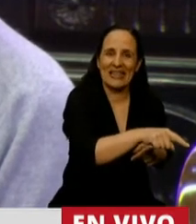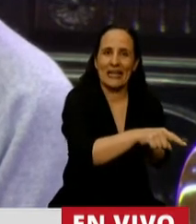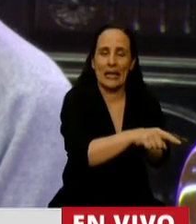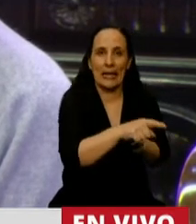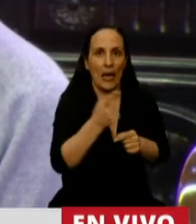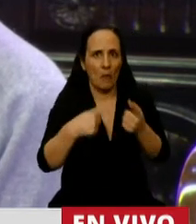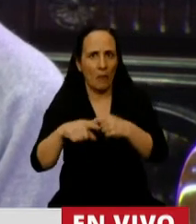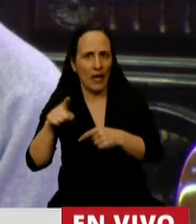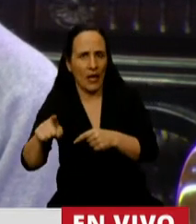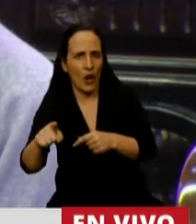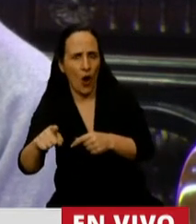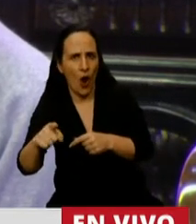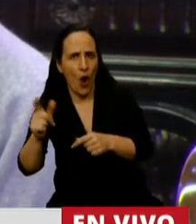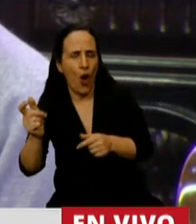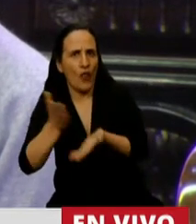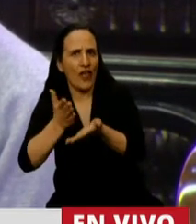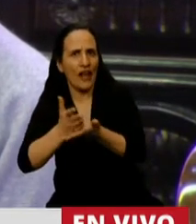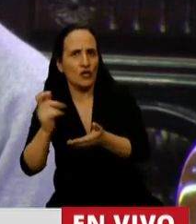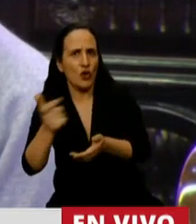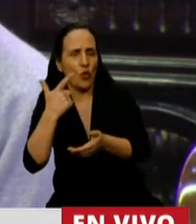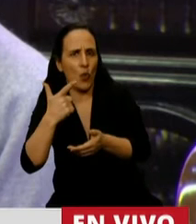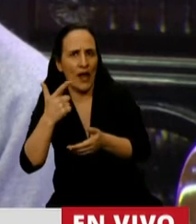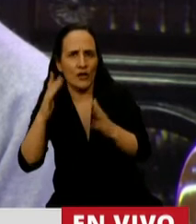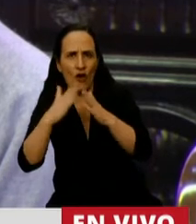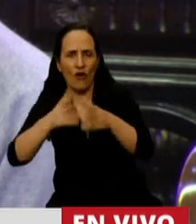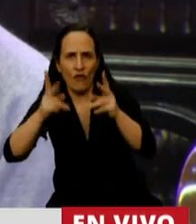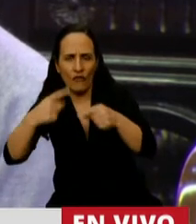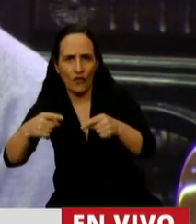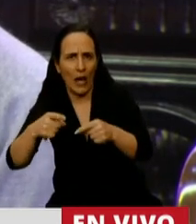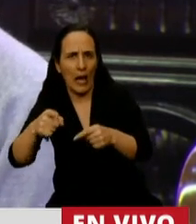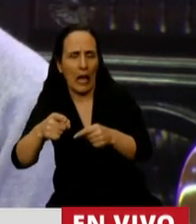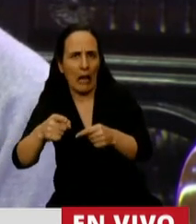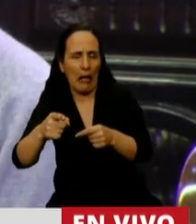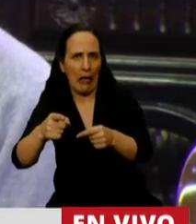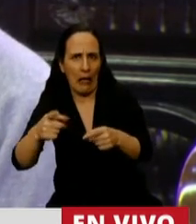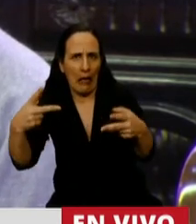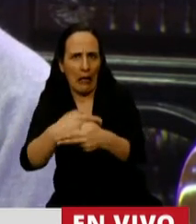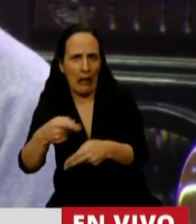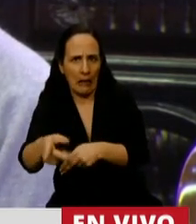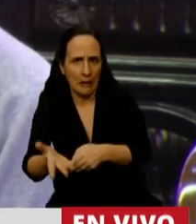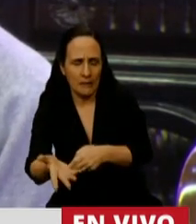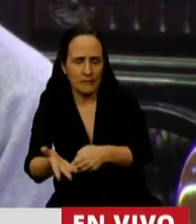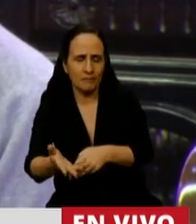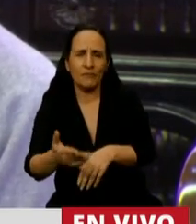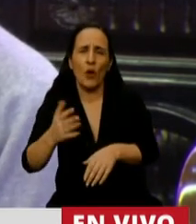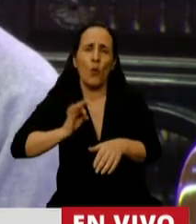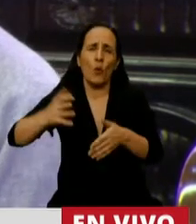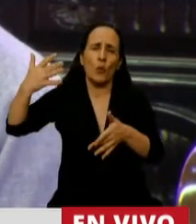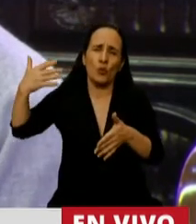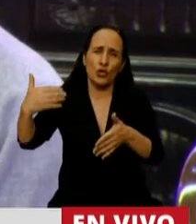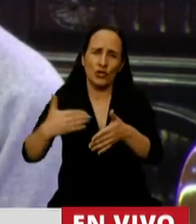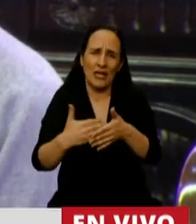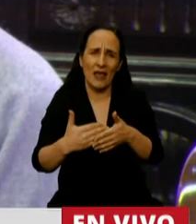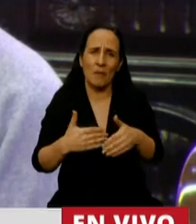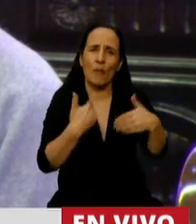estigmatizar y restringir los derechos de los propietarios durante demasiado tiempo señora presidente se ha querido beneficiar